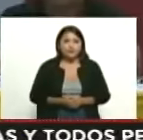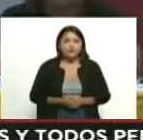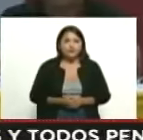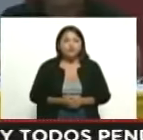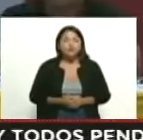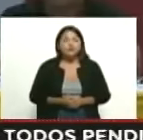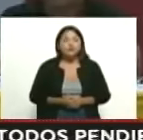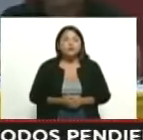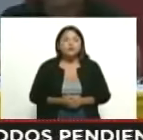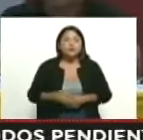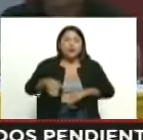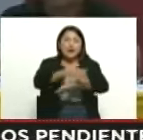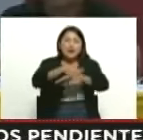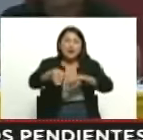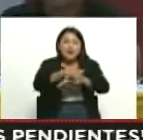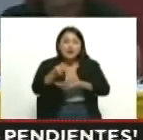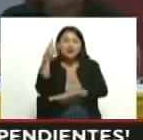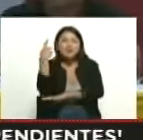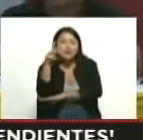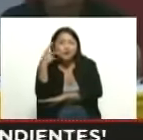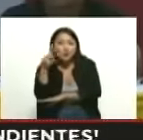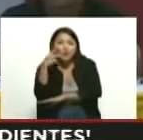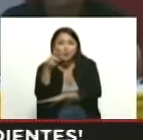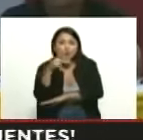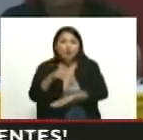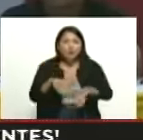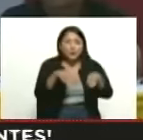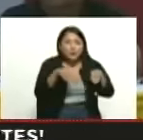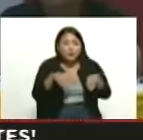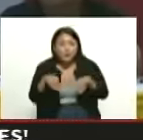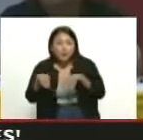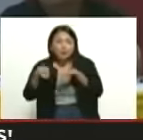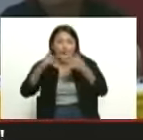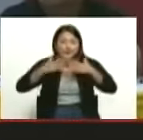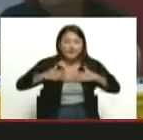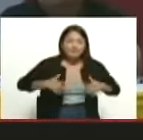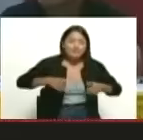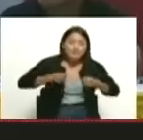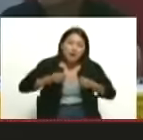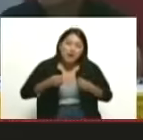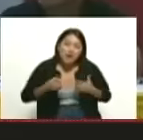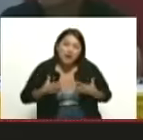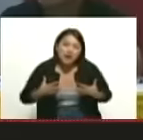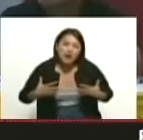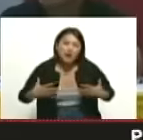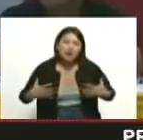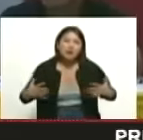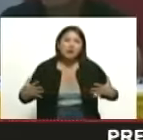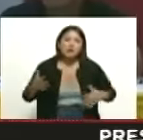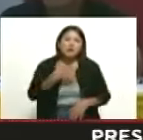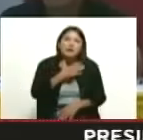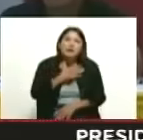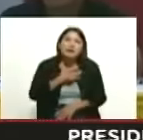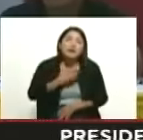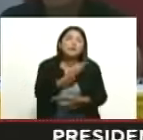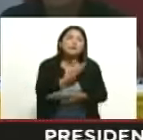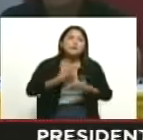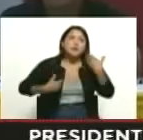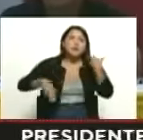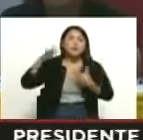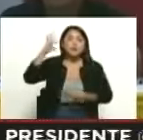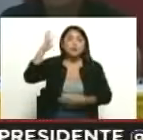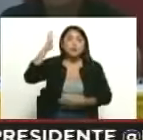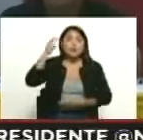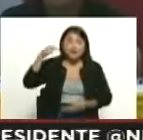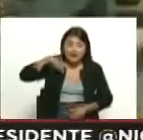Deambulando calle por calle, parroquia por parroquia, buscando consuelo en su aspiración de ser presidenta. Pero aquí